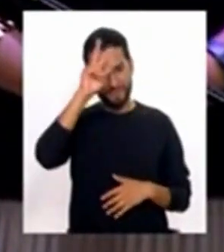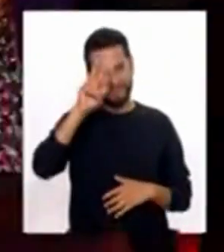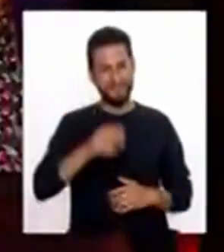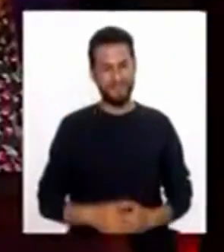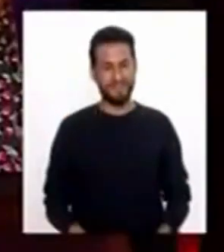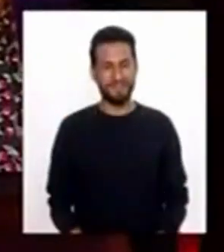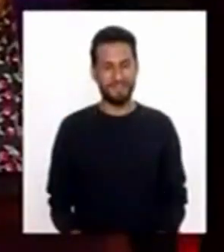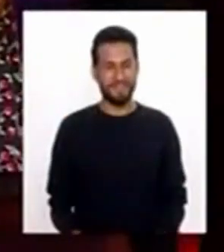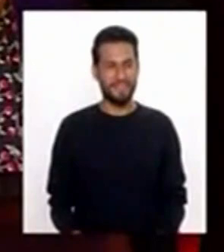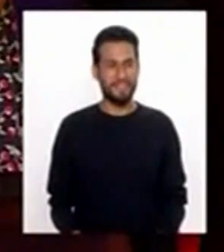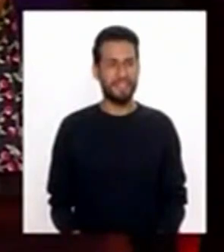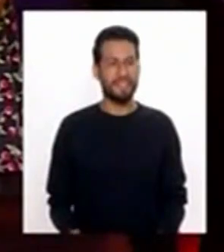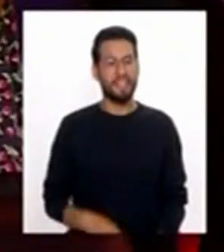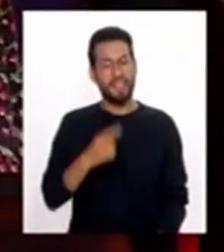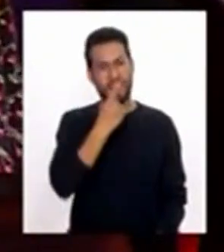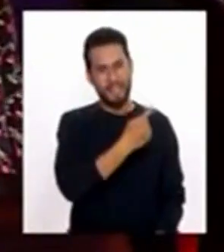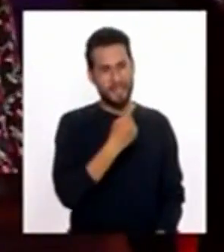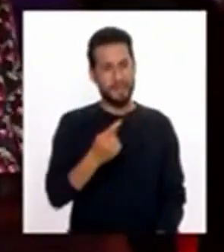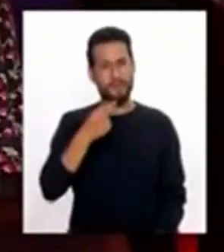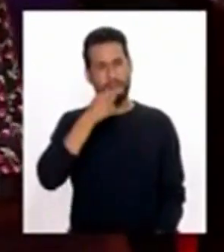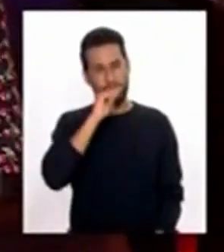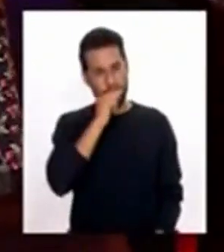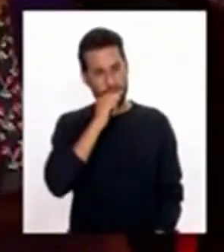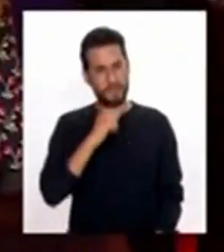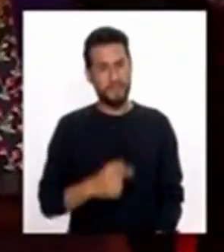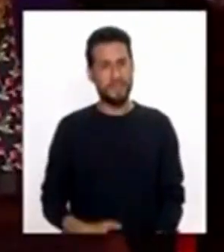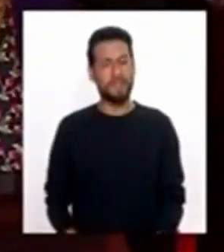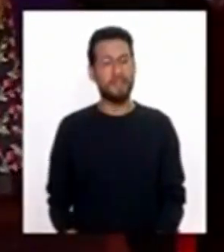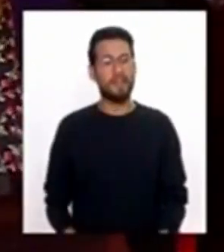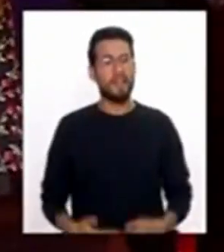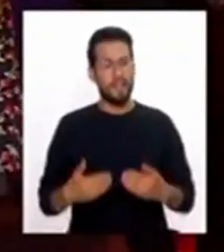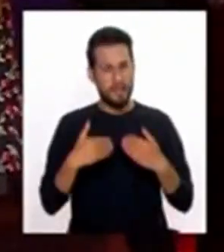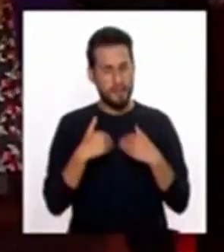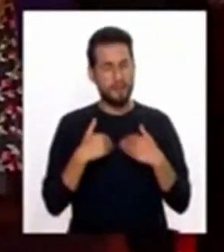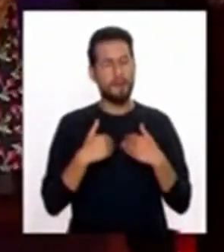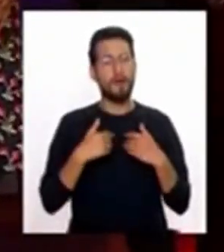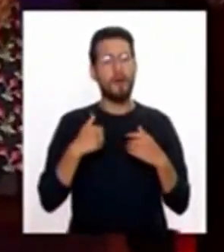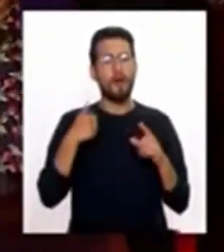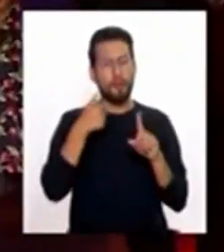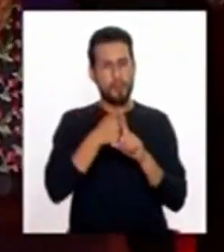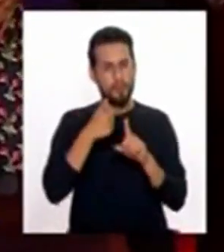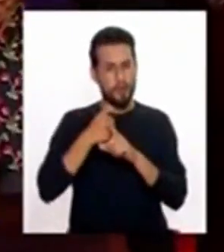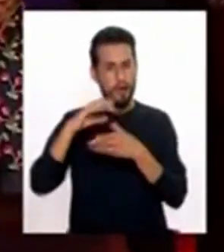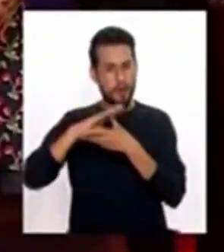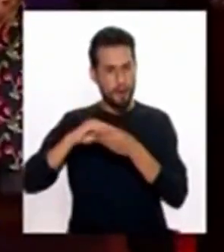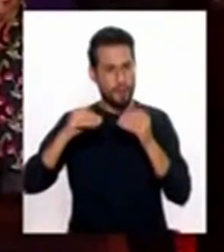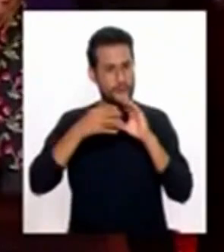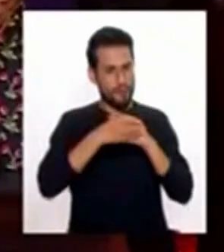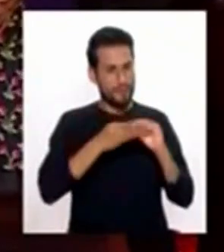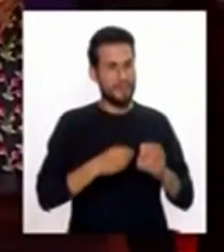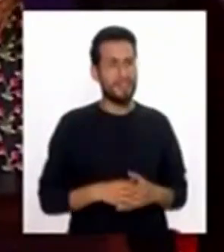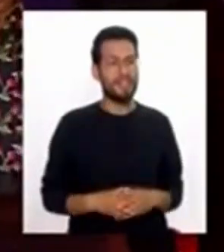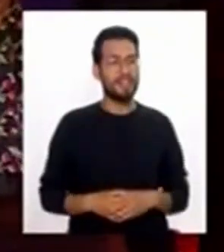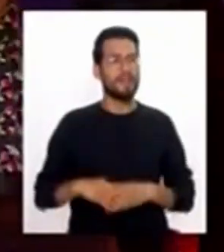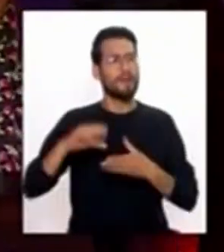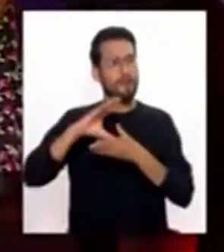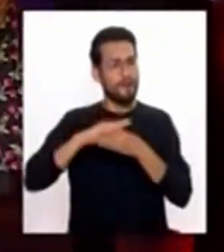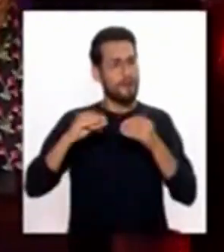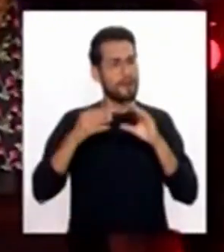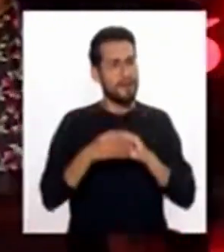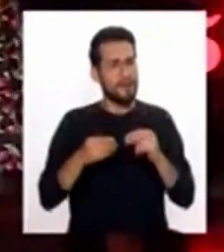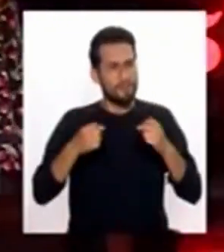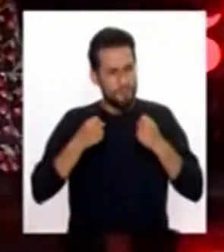nacional. Cada una de las mujeres tenemos nuestras propias historias. Historias que